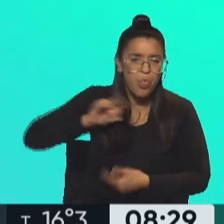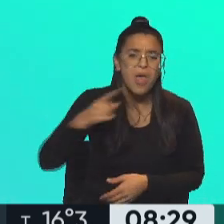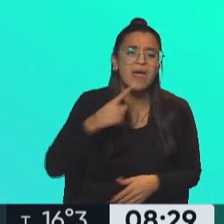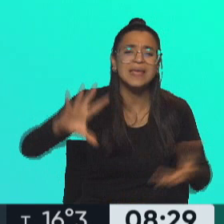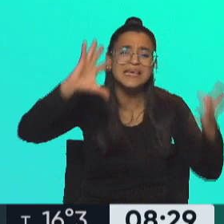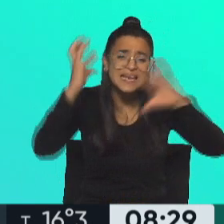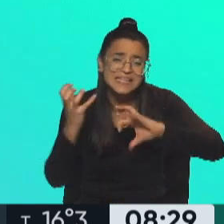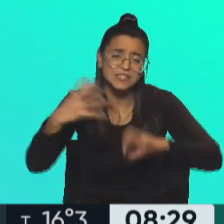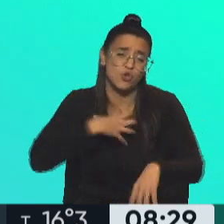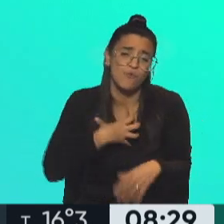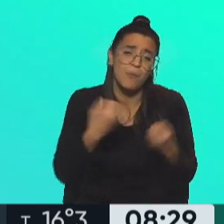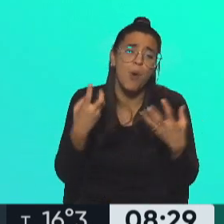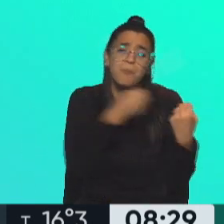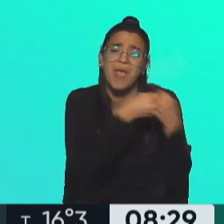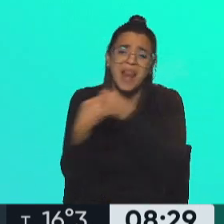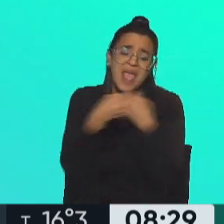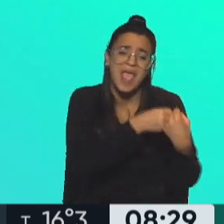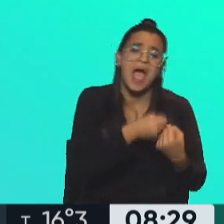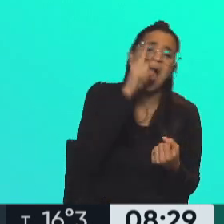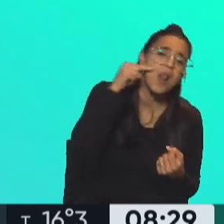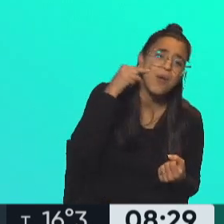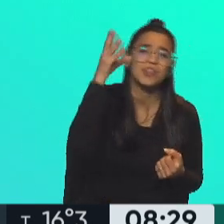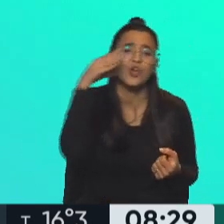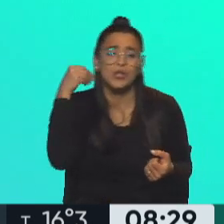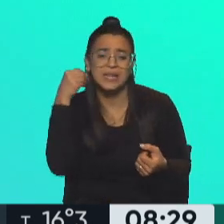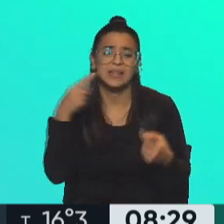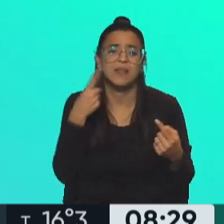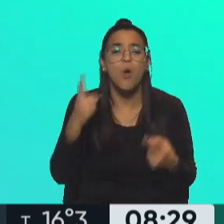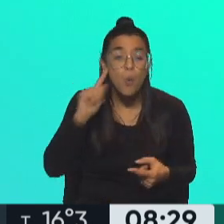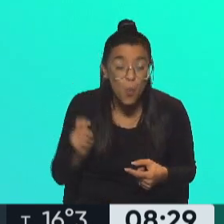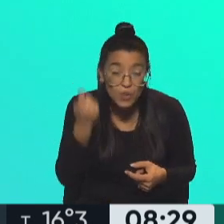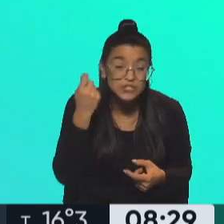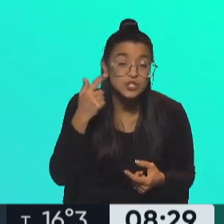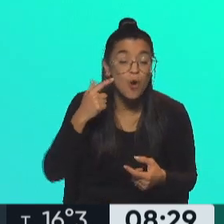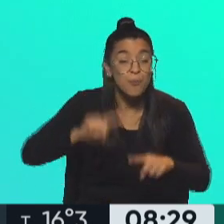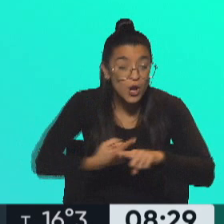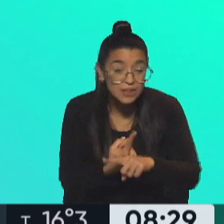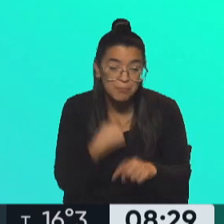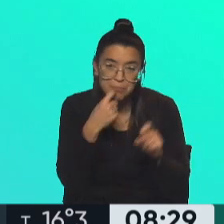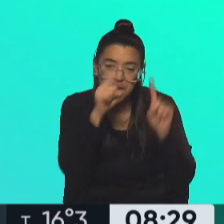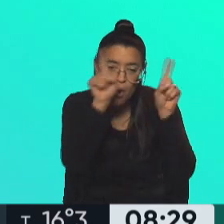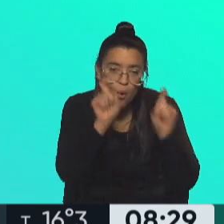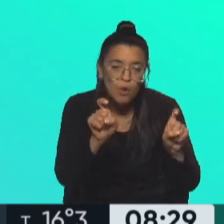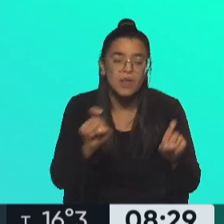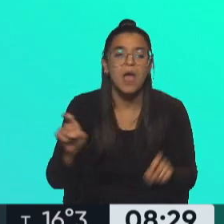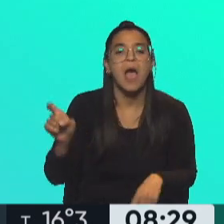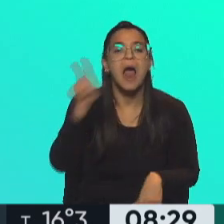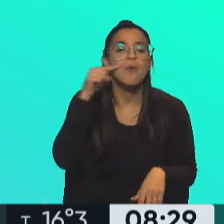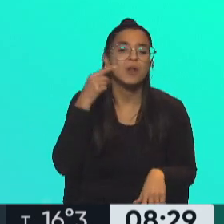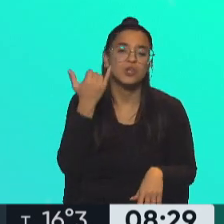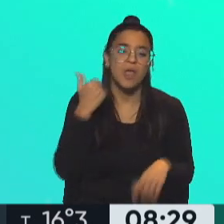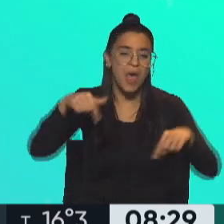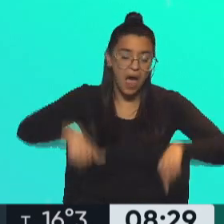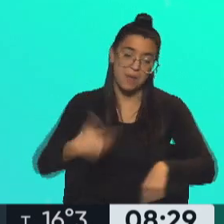crisis de confianza por las peleas entre Alberto y Cristina. ¿Juicio político?, pregunta Espert. Alberto ya no